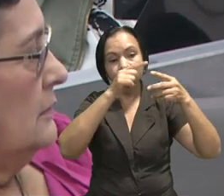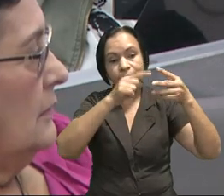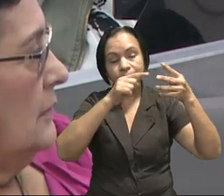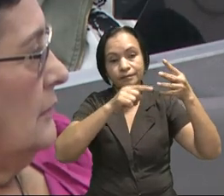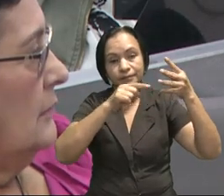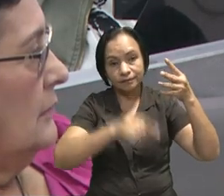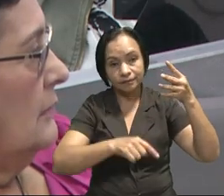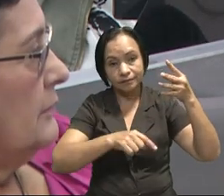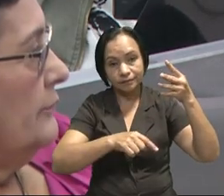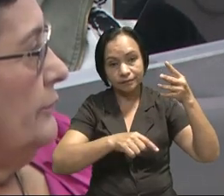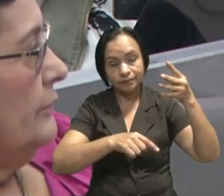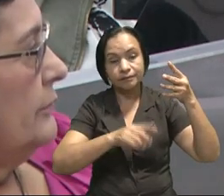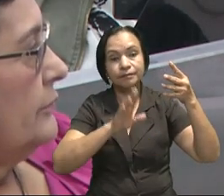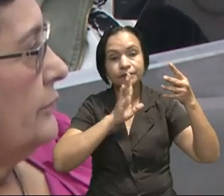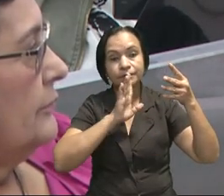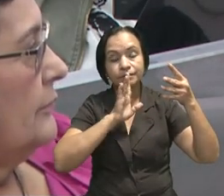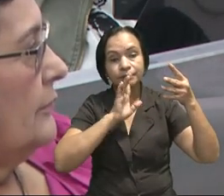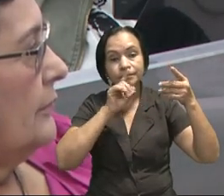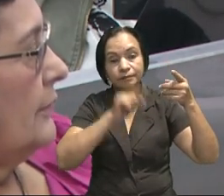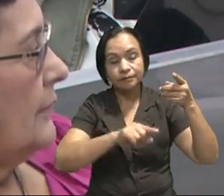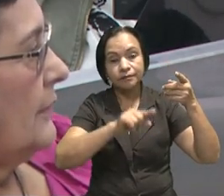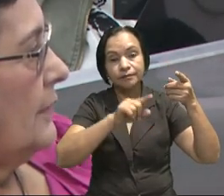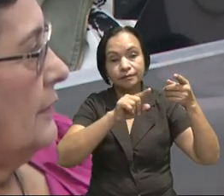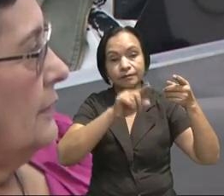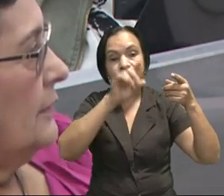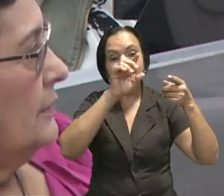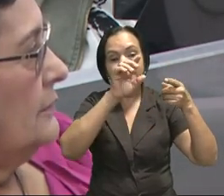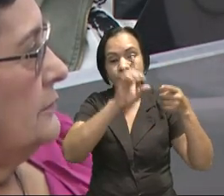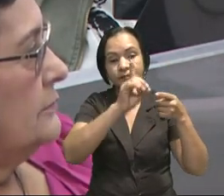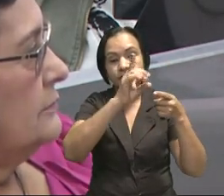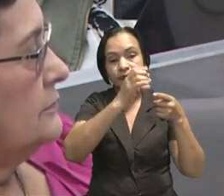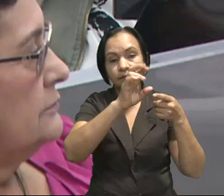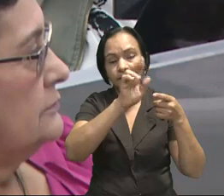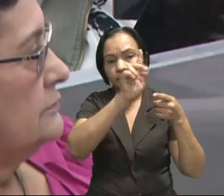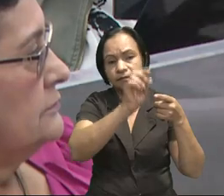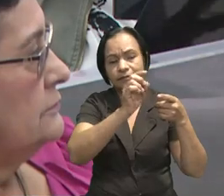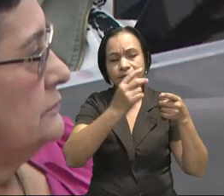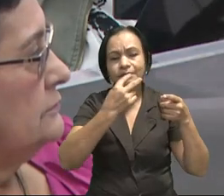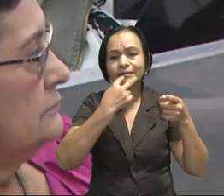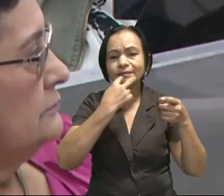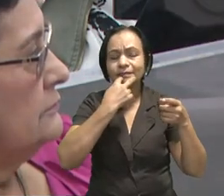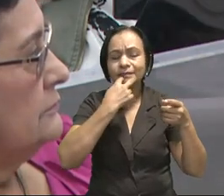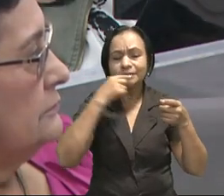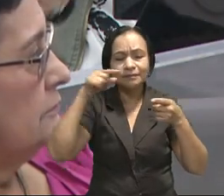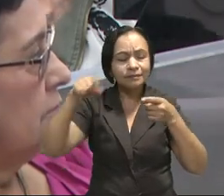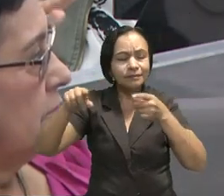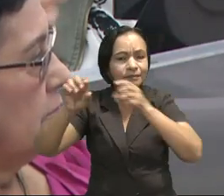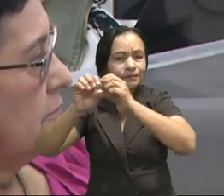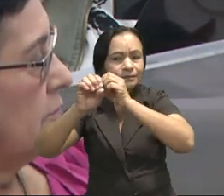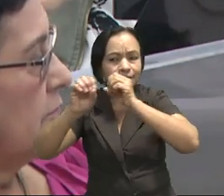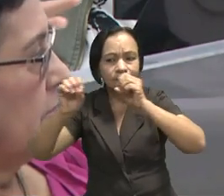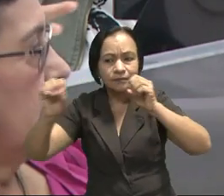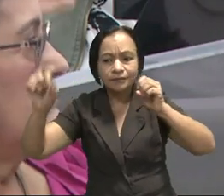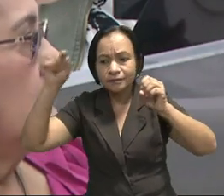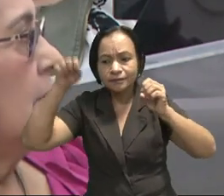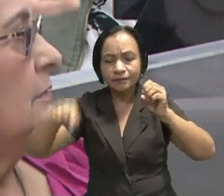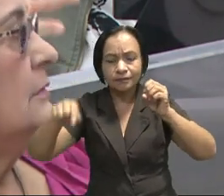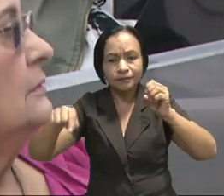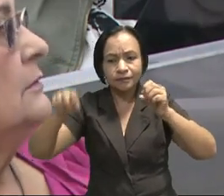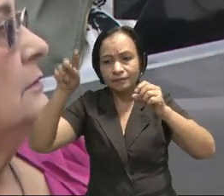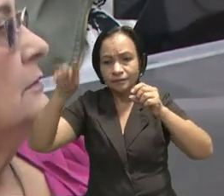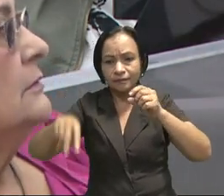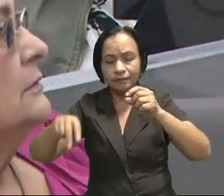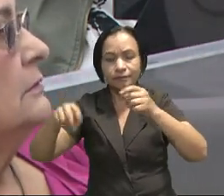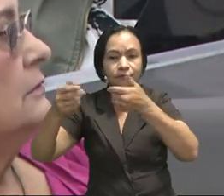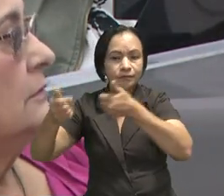es a lo que alude este decreto. O sea, no tiene absolutamente nada que ver con